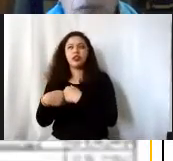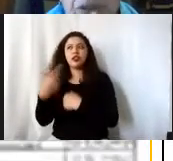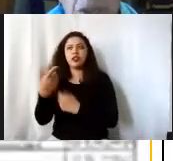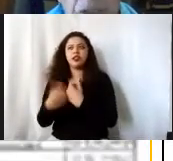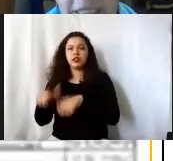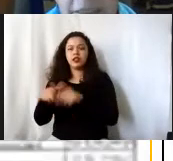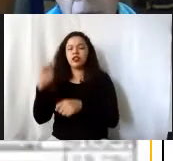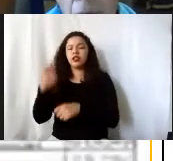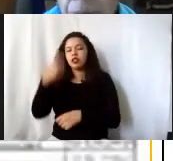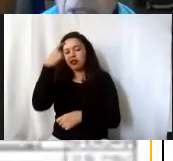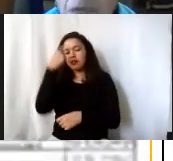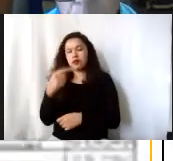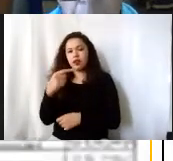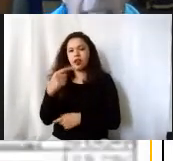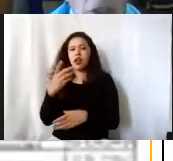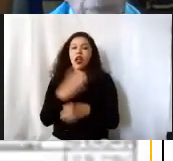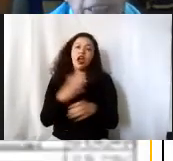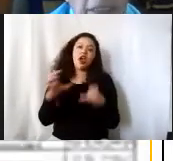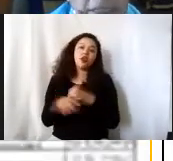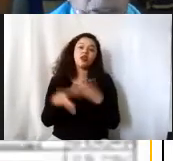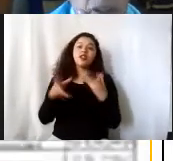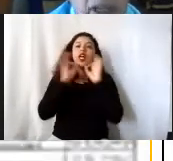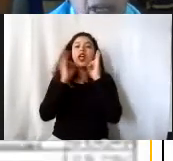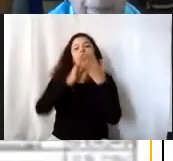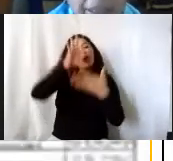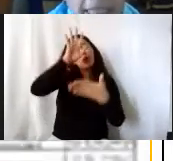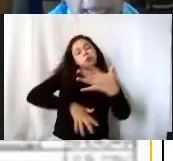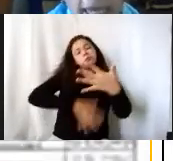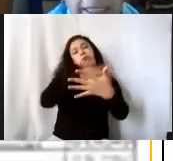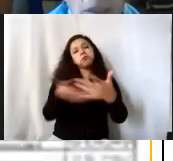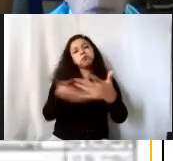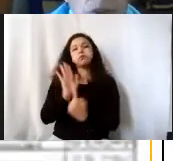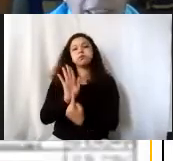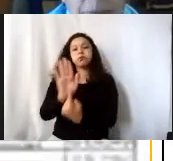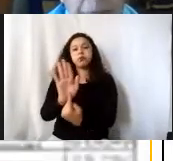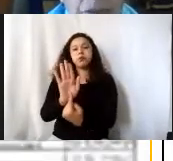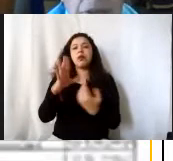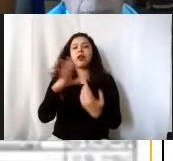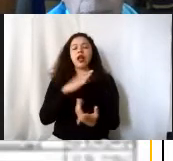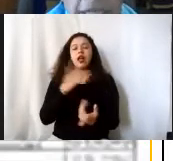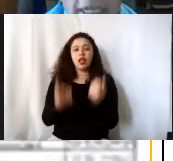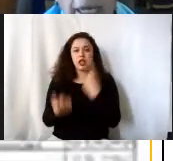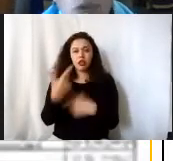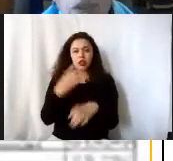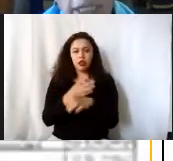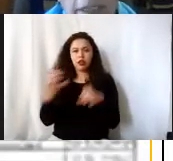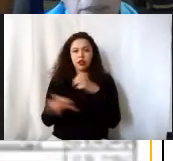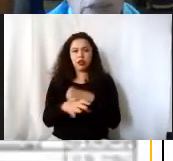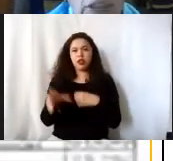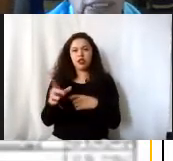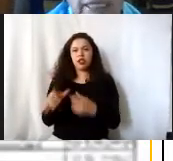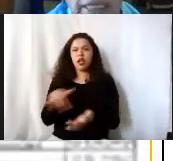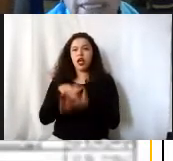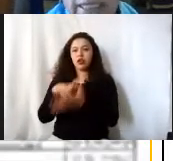para cuestiones de formato de presentación, pues hay algunos aspectos que pueden ayudar,